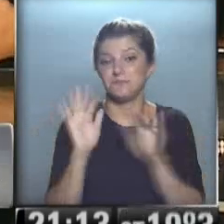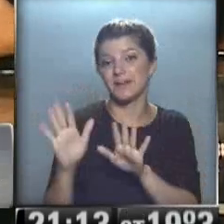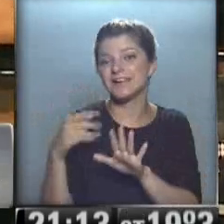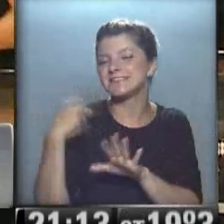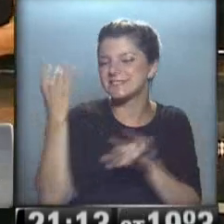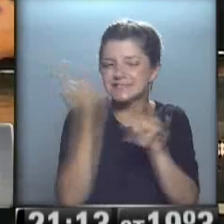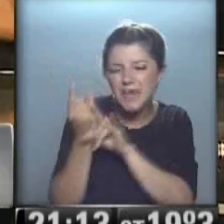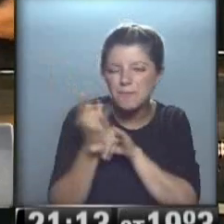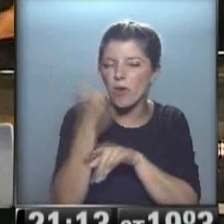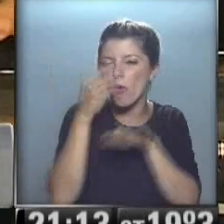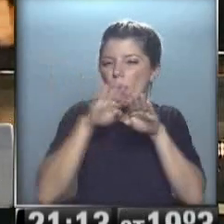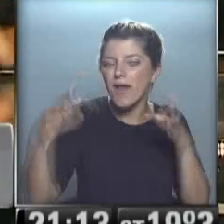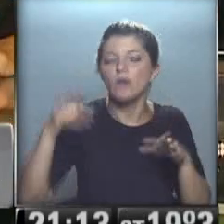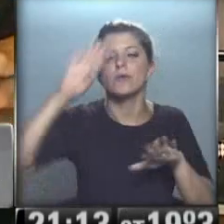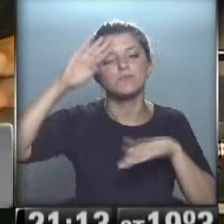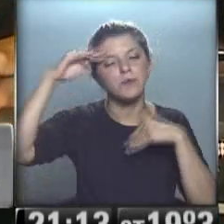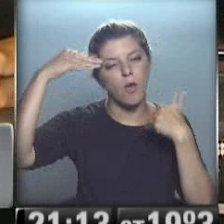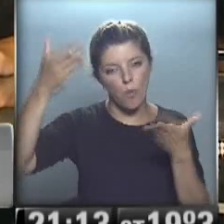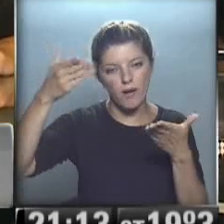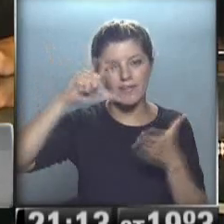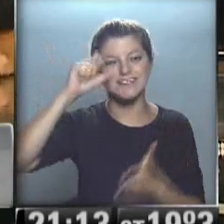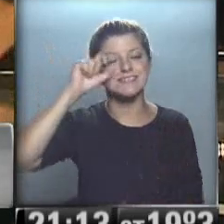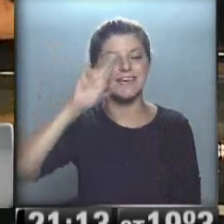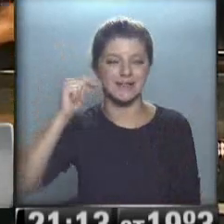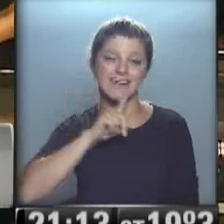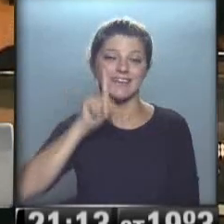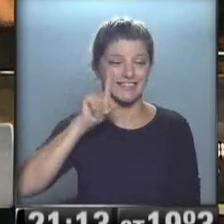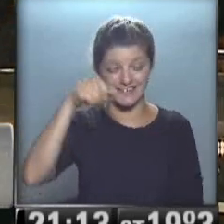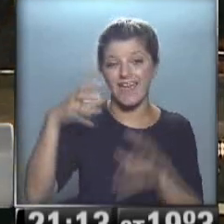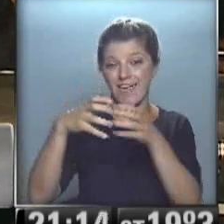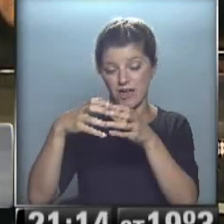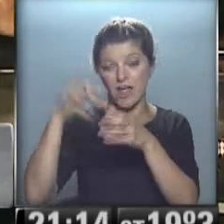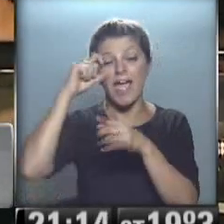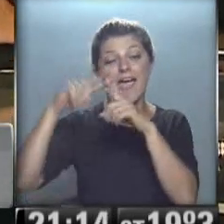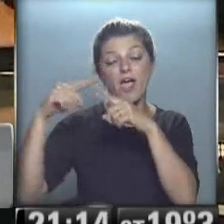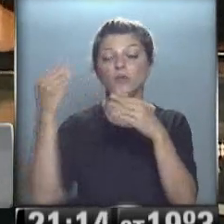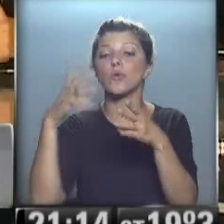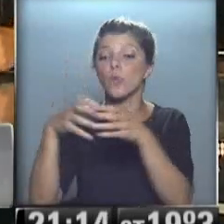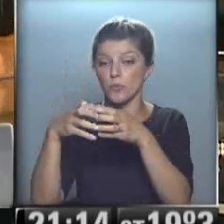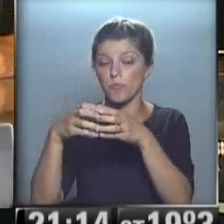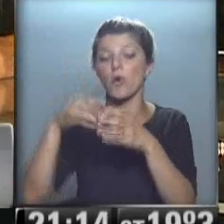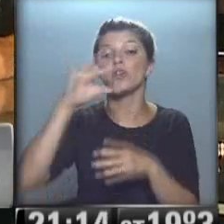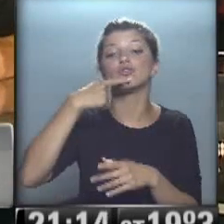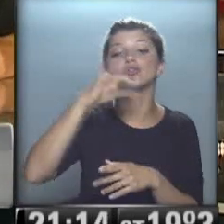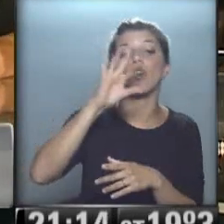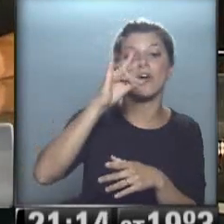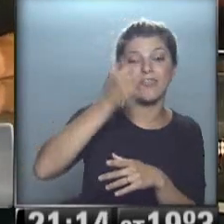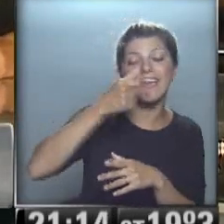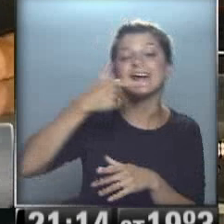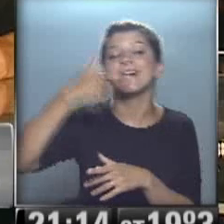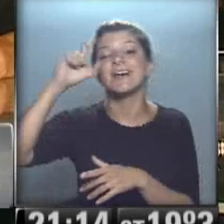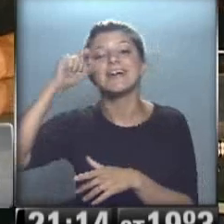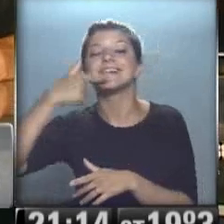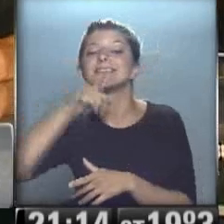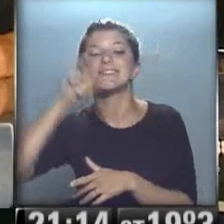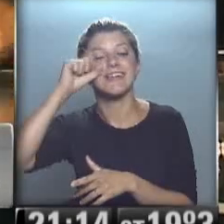acto y un espectáculo se lo recuerda al ex líder de Soda Stereo. Y también por allí se escuchó en algún momento la voz del Flaco Spinetta,